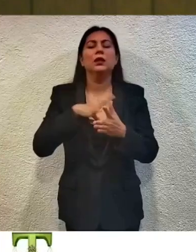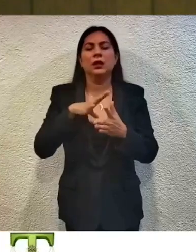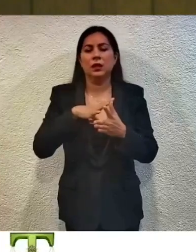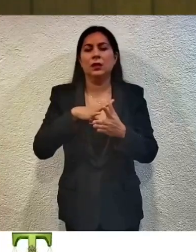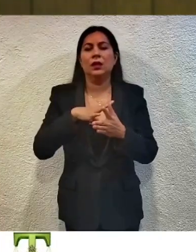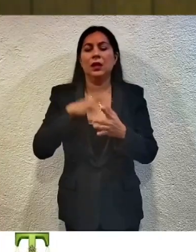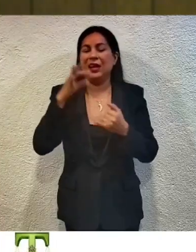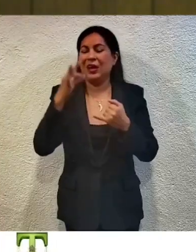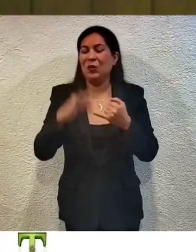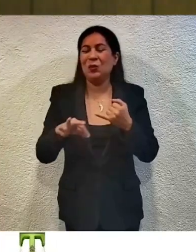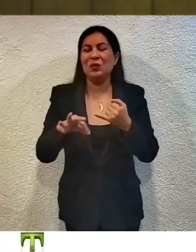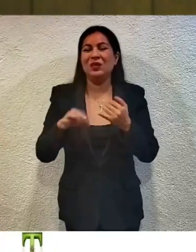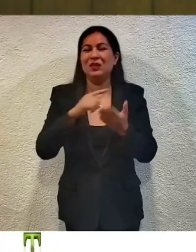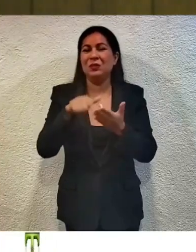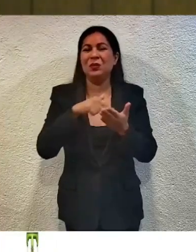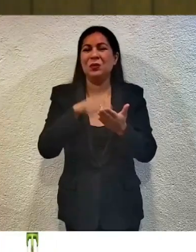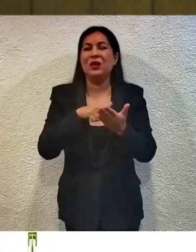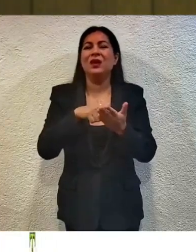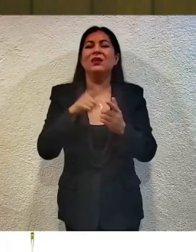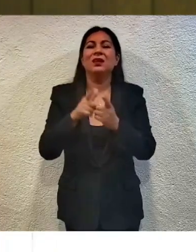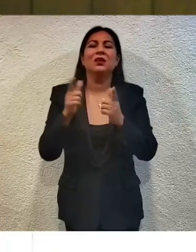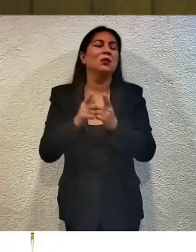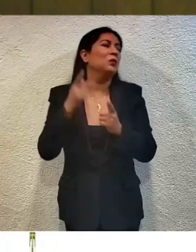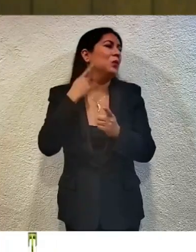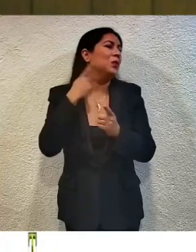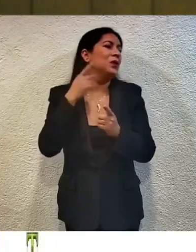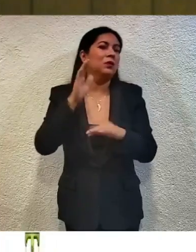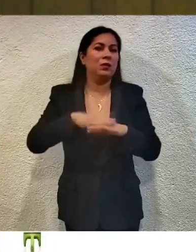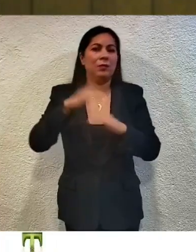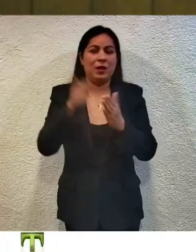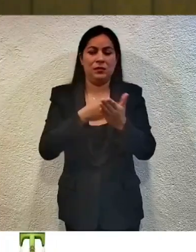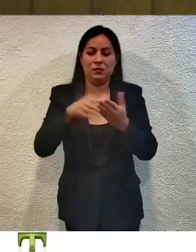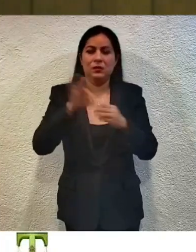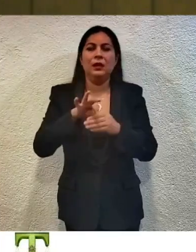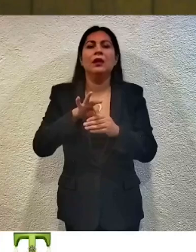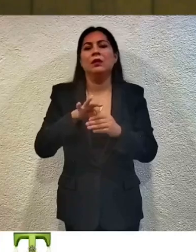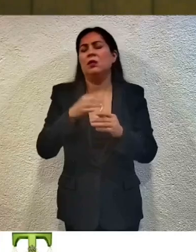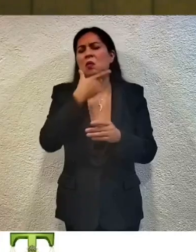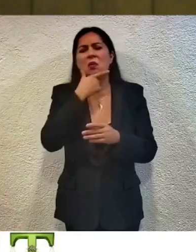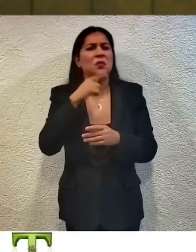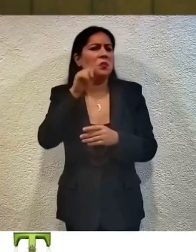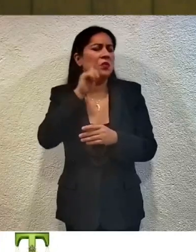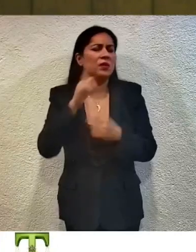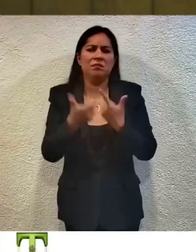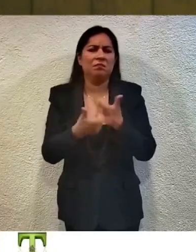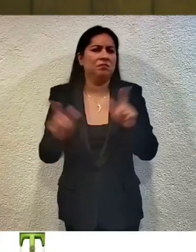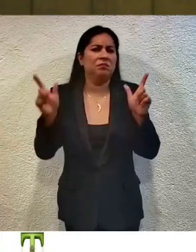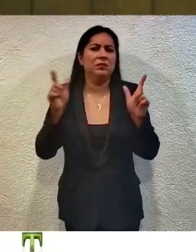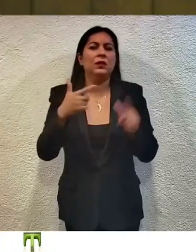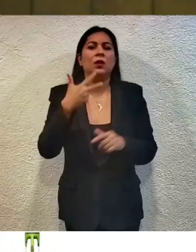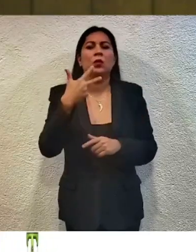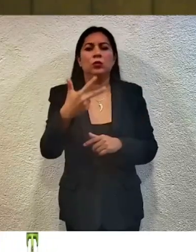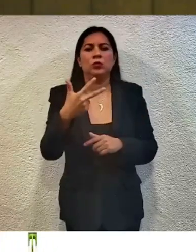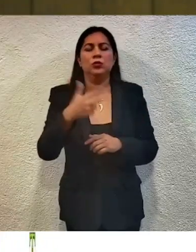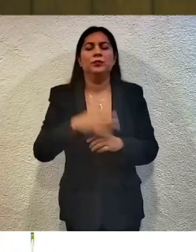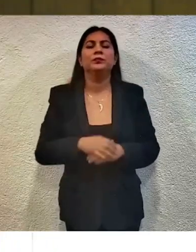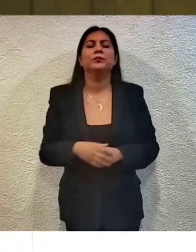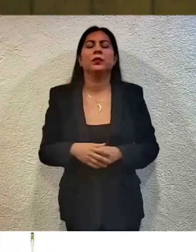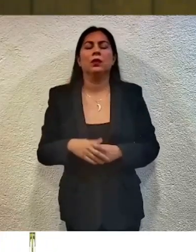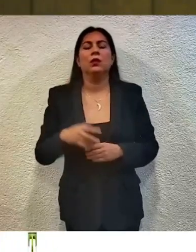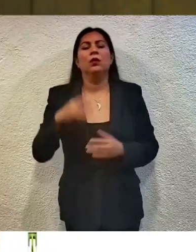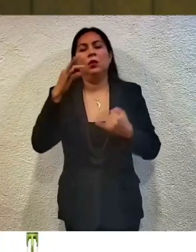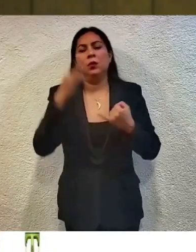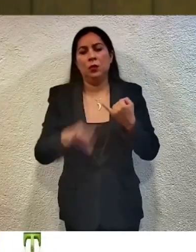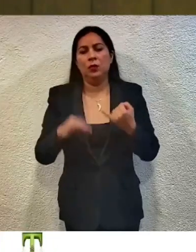la última curul del partido con mayor votación del género que corresponda. 8. Finalmente, se